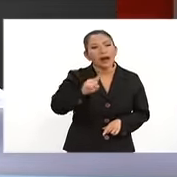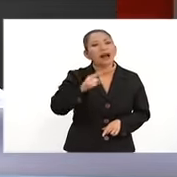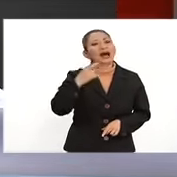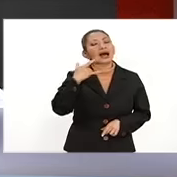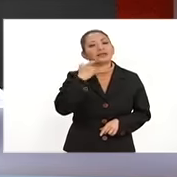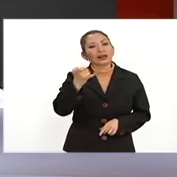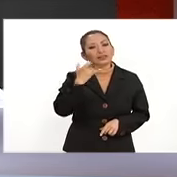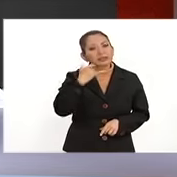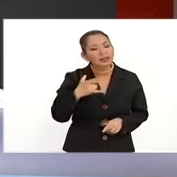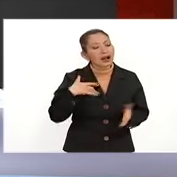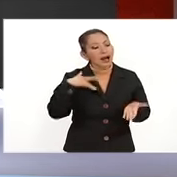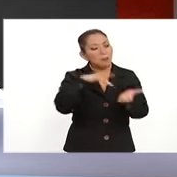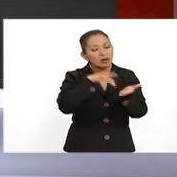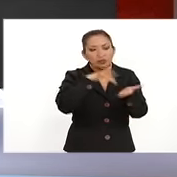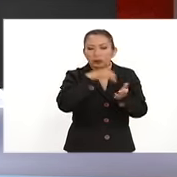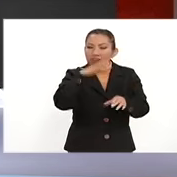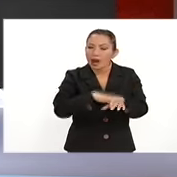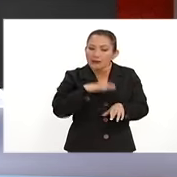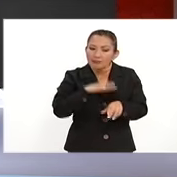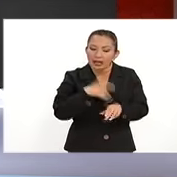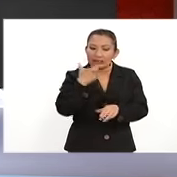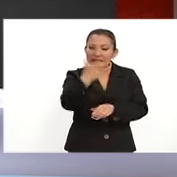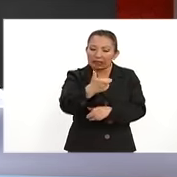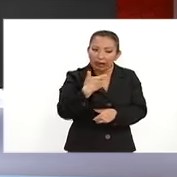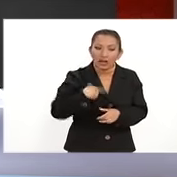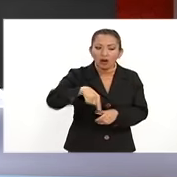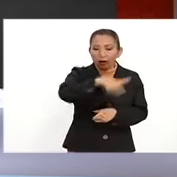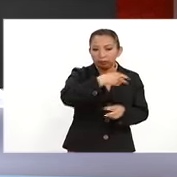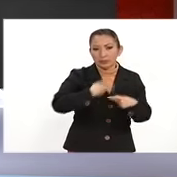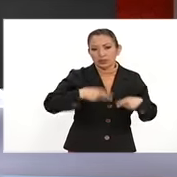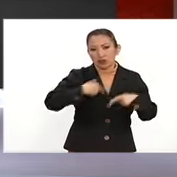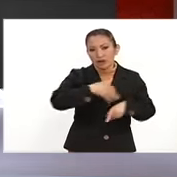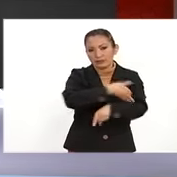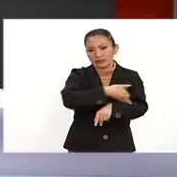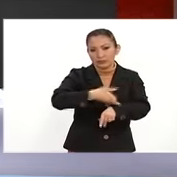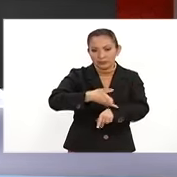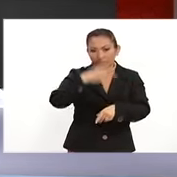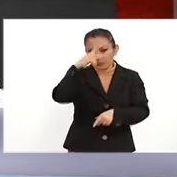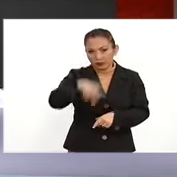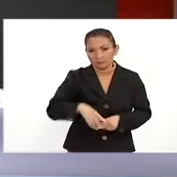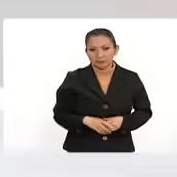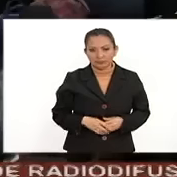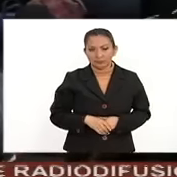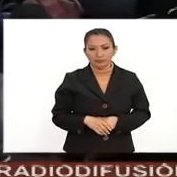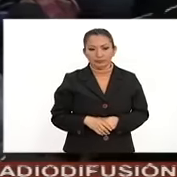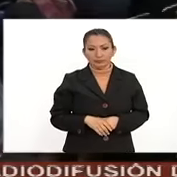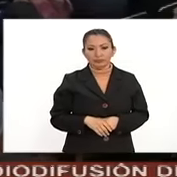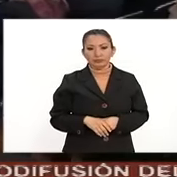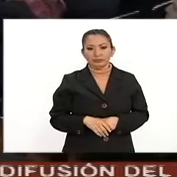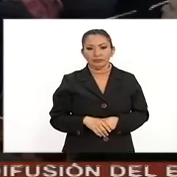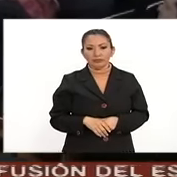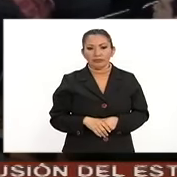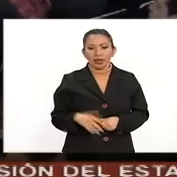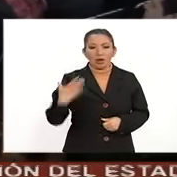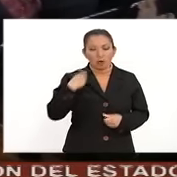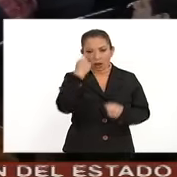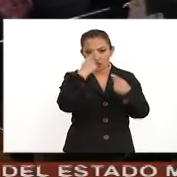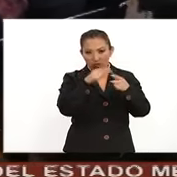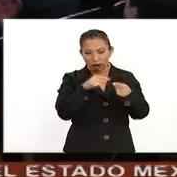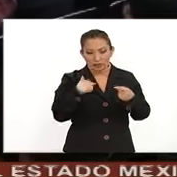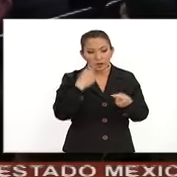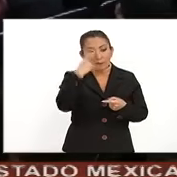de apoyar en lo más que se puede a la economía de las familias mexicanas. Entre las promociones